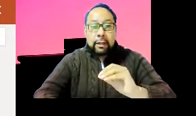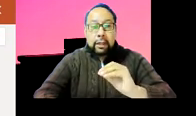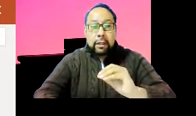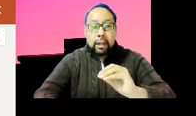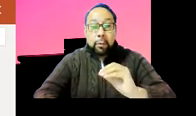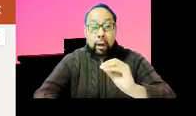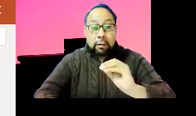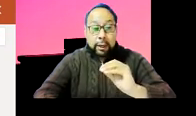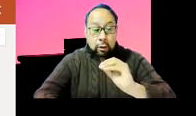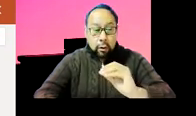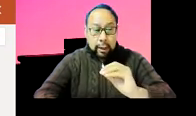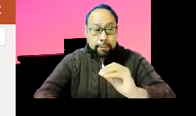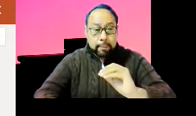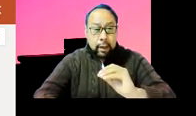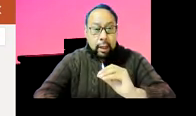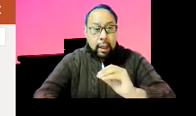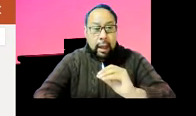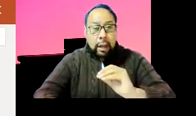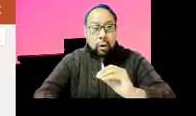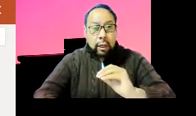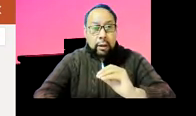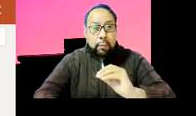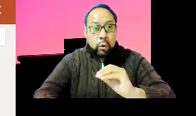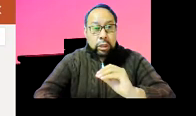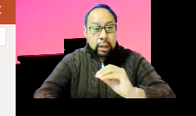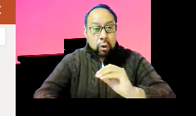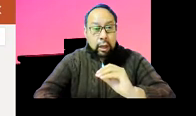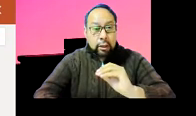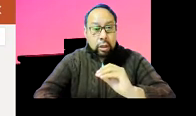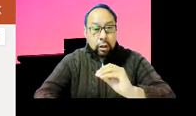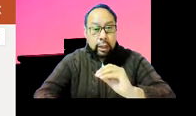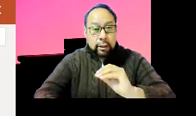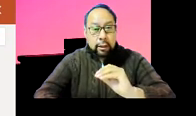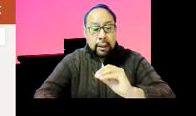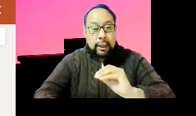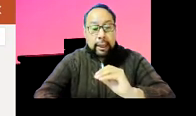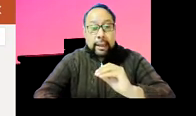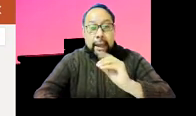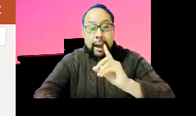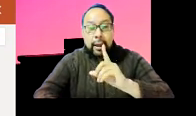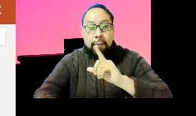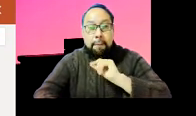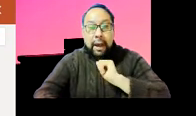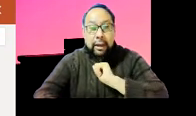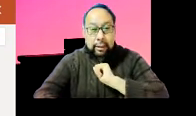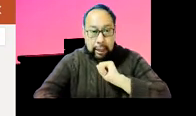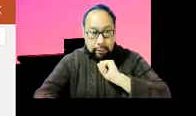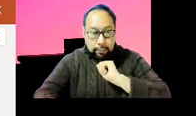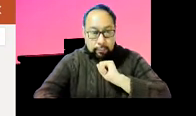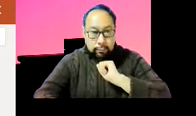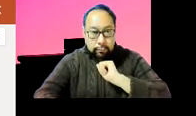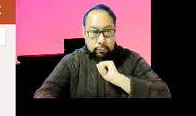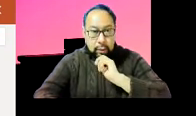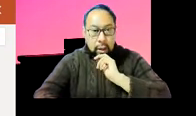ideas mantenidas por las personas, algo que en muchas ocasiones genera